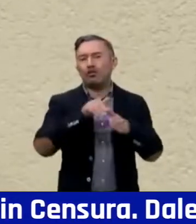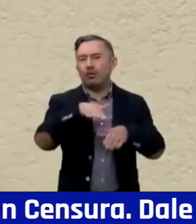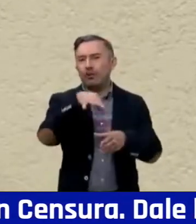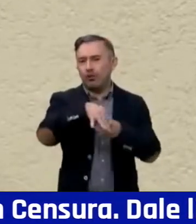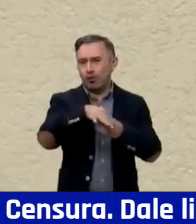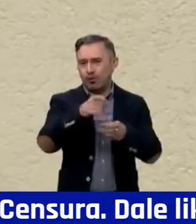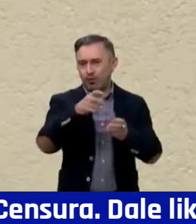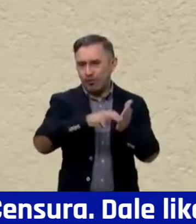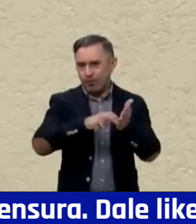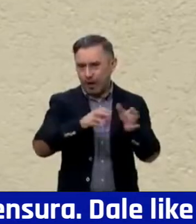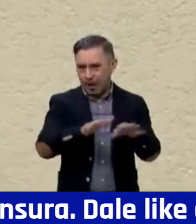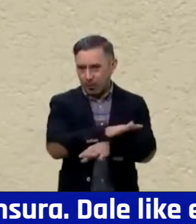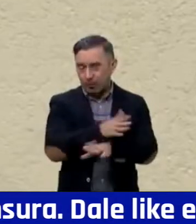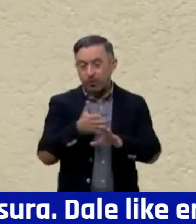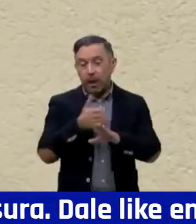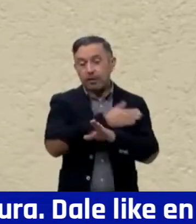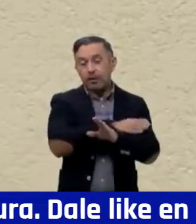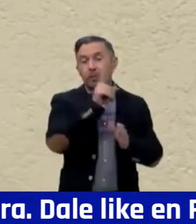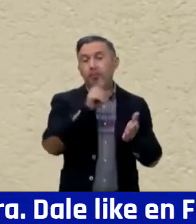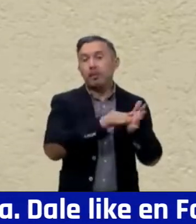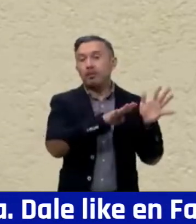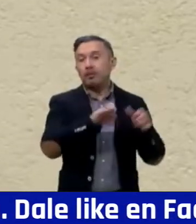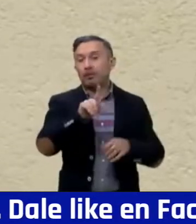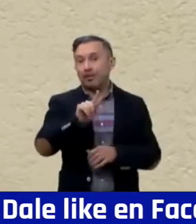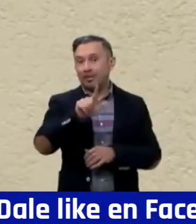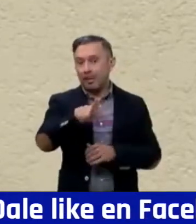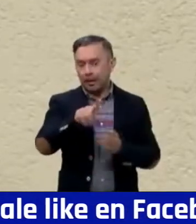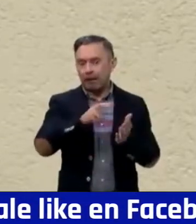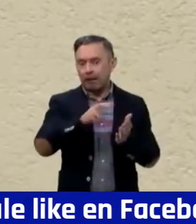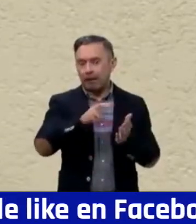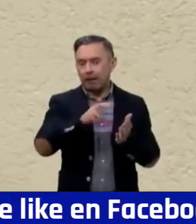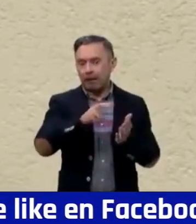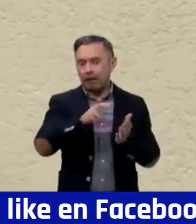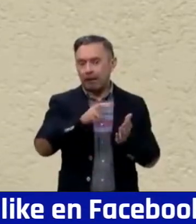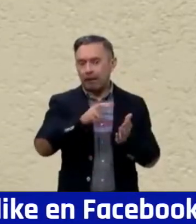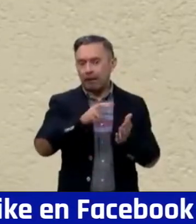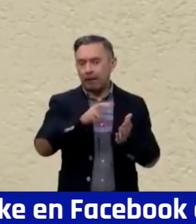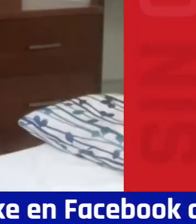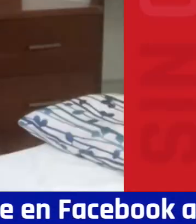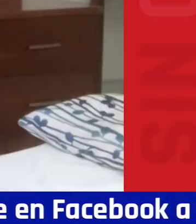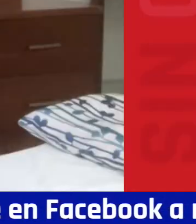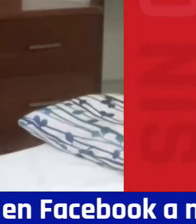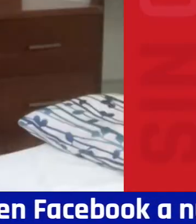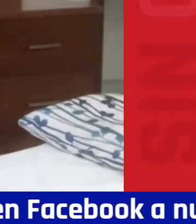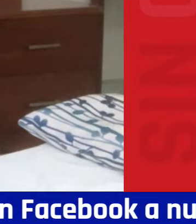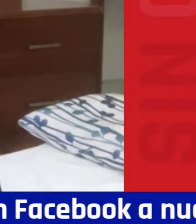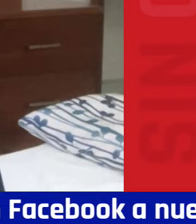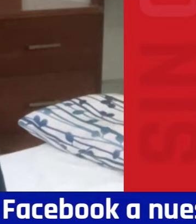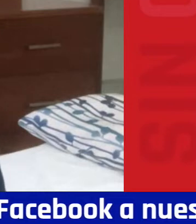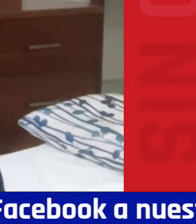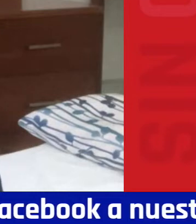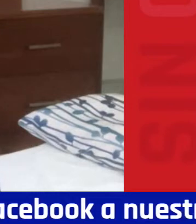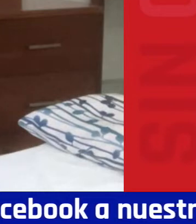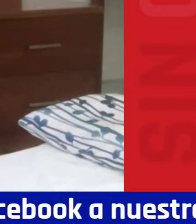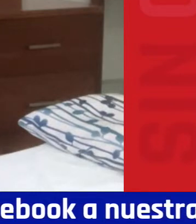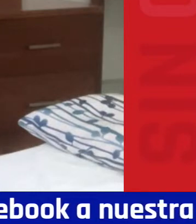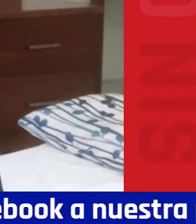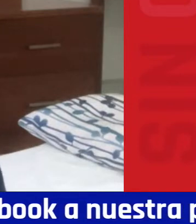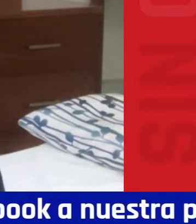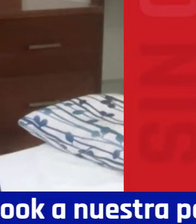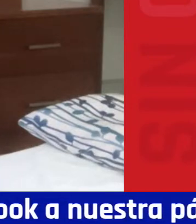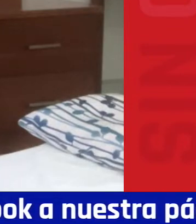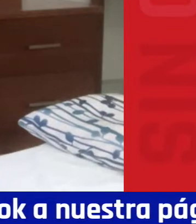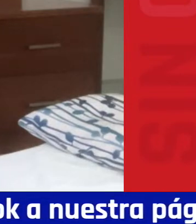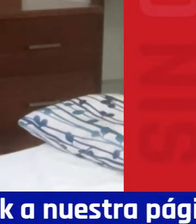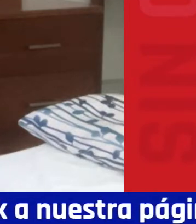de 1977 y particularmente en las de 1900... Permítame, Ceci, entrarle aquí y cortar al